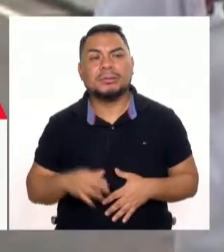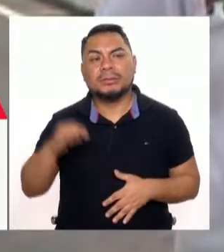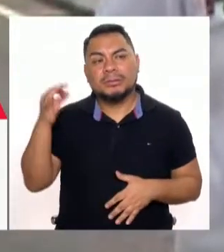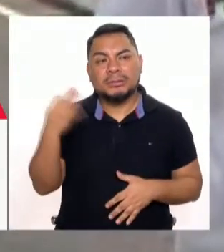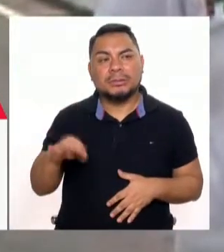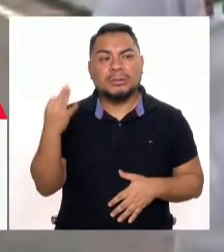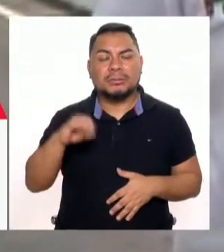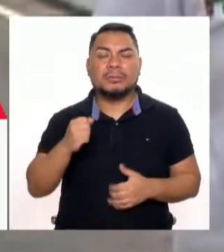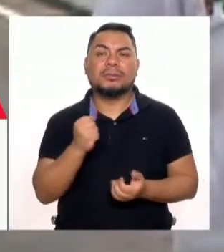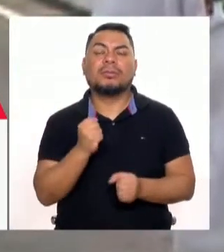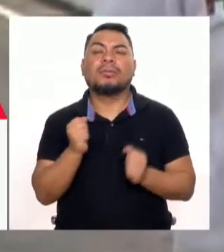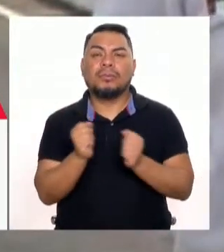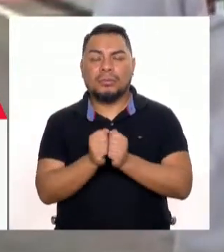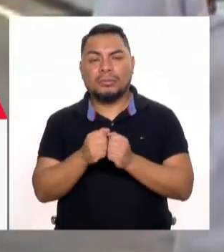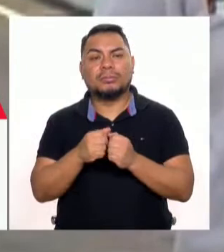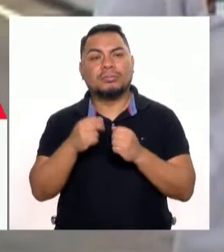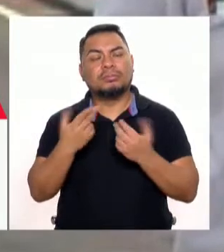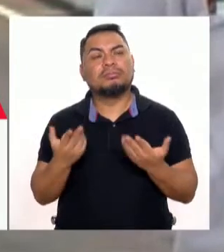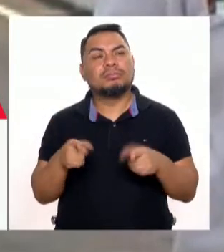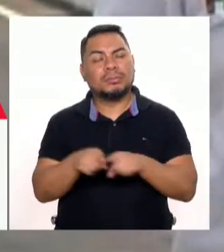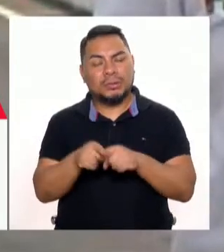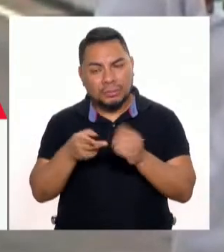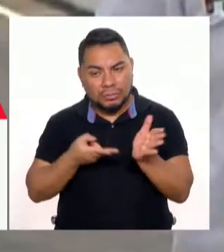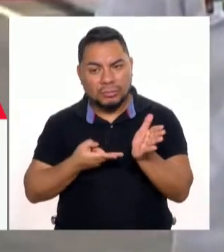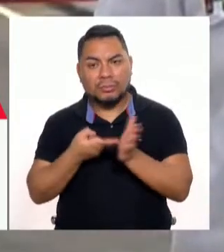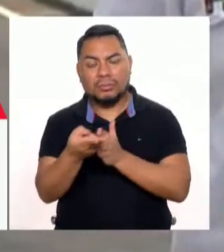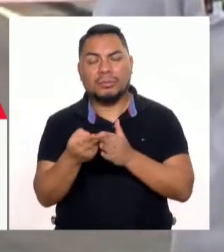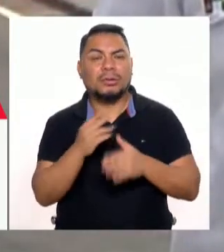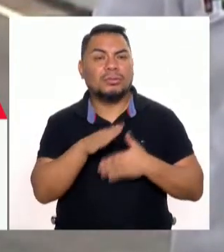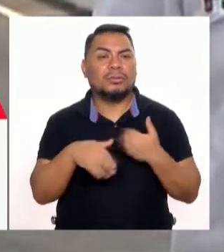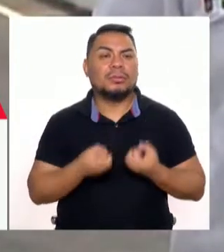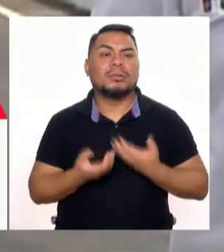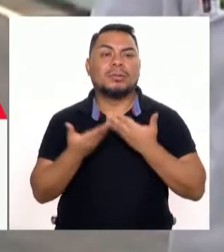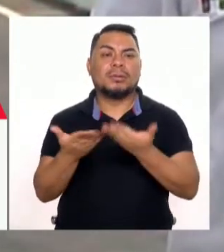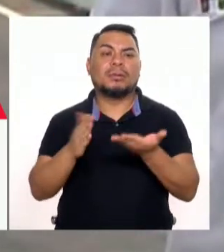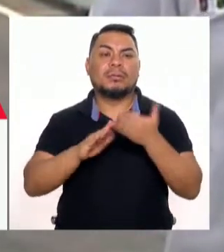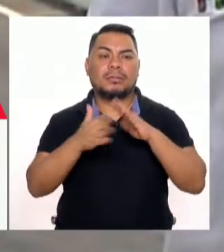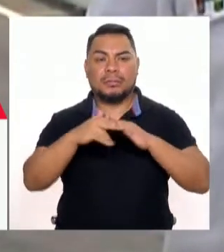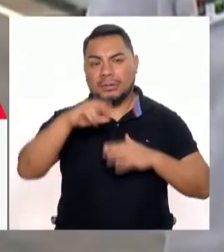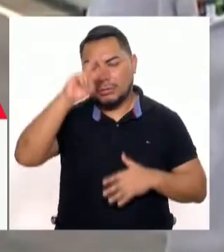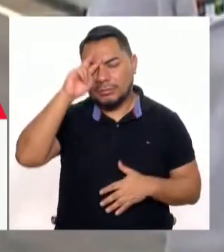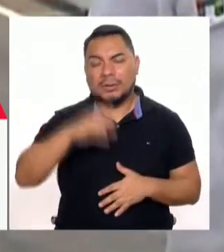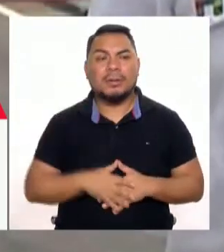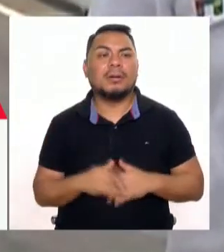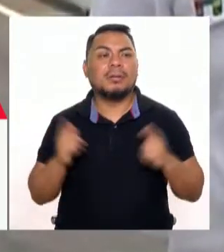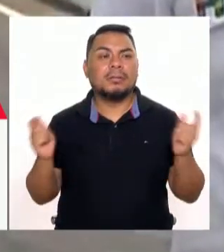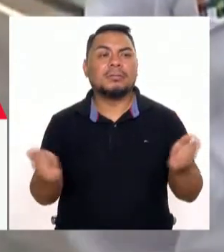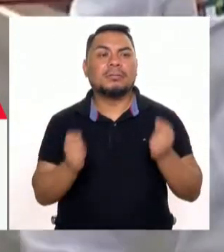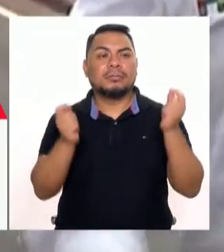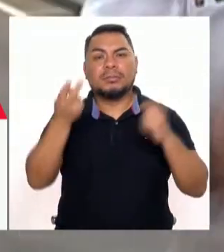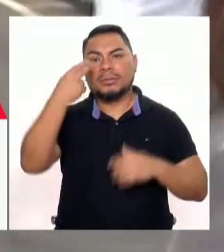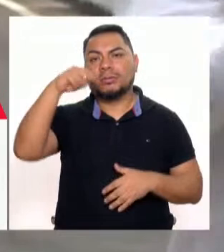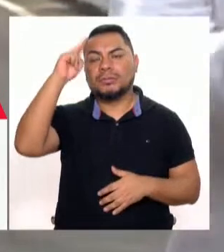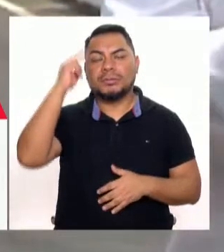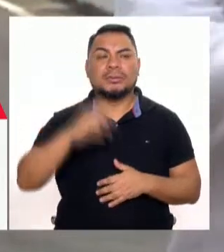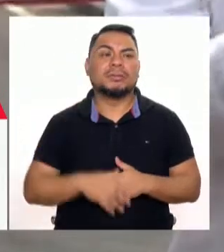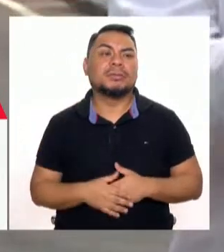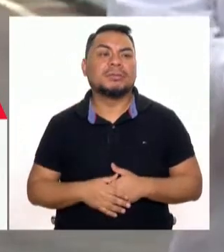con honestidad y con total entrega al pueblo peruano Viva huánuco